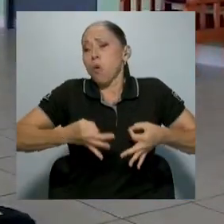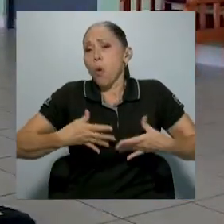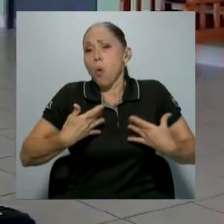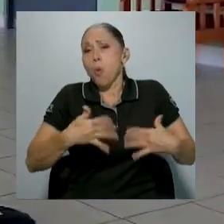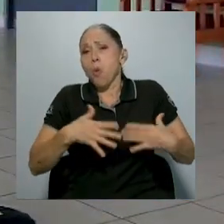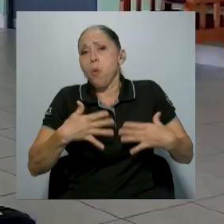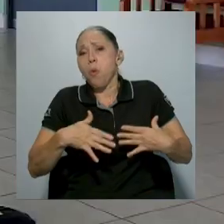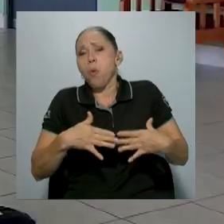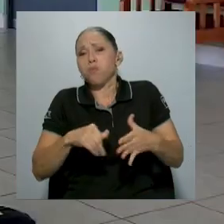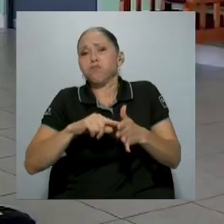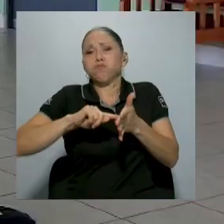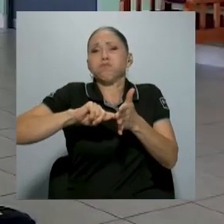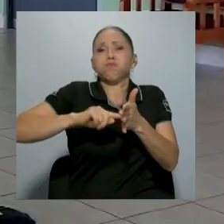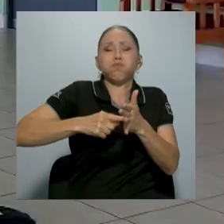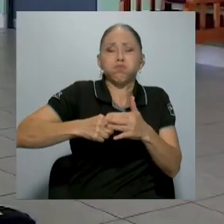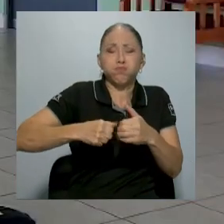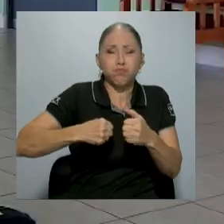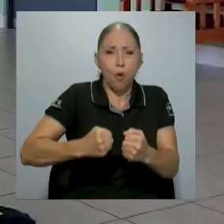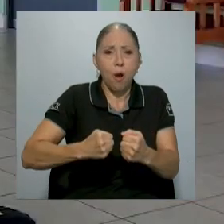atención en salud